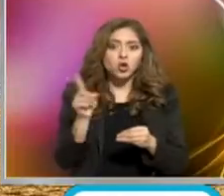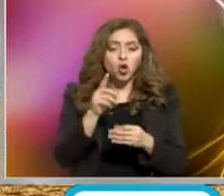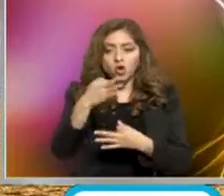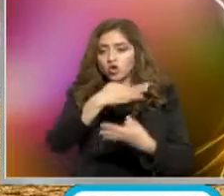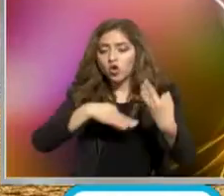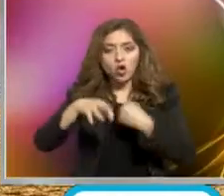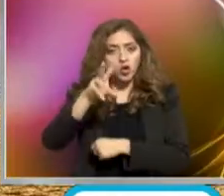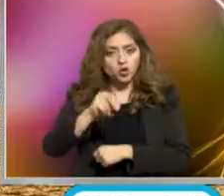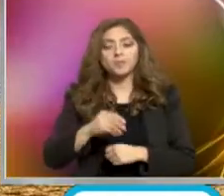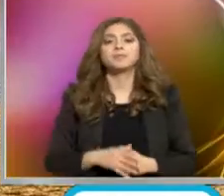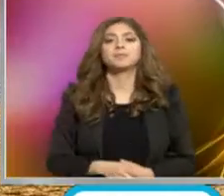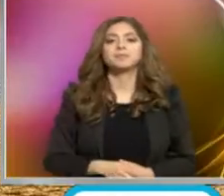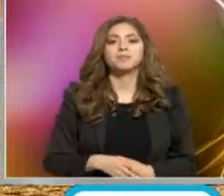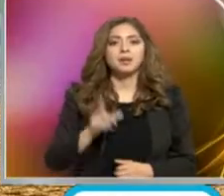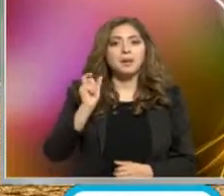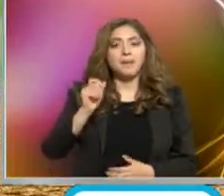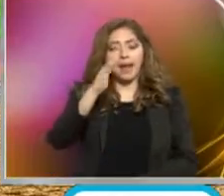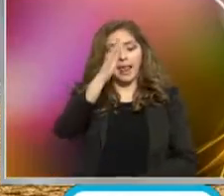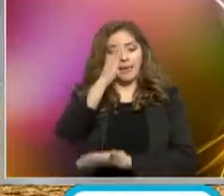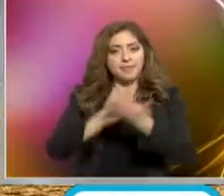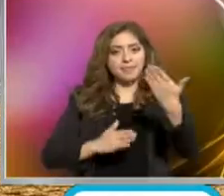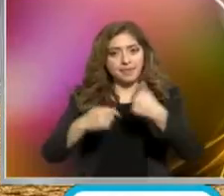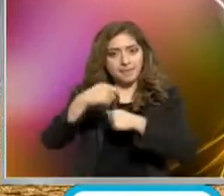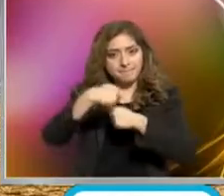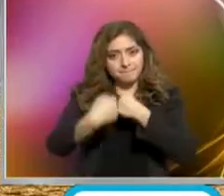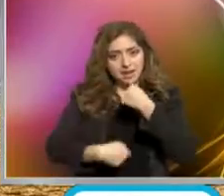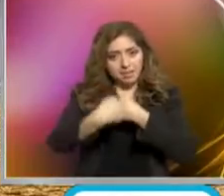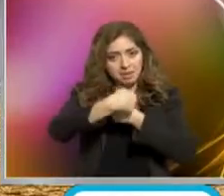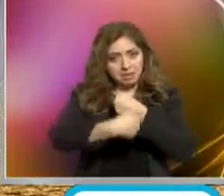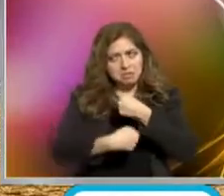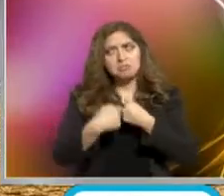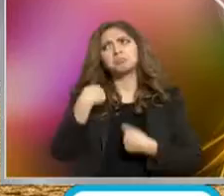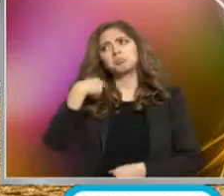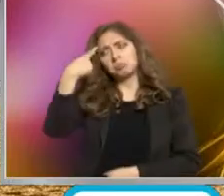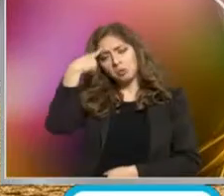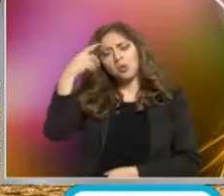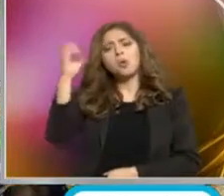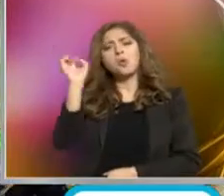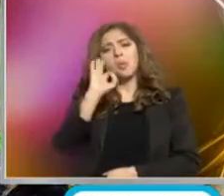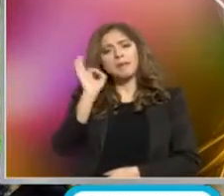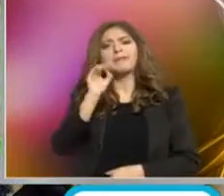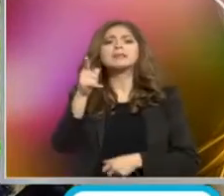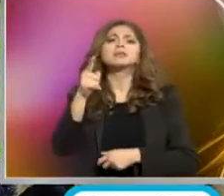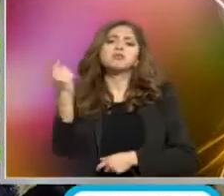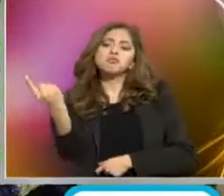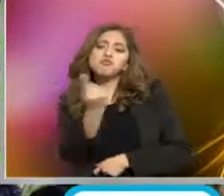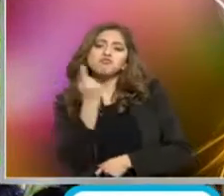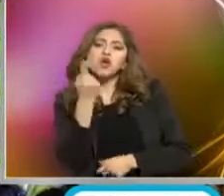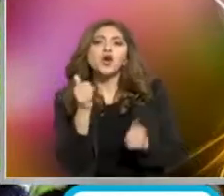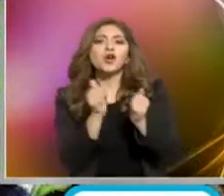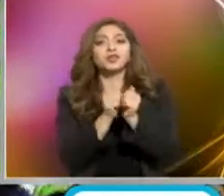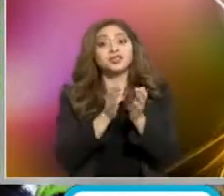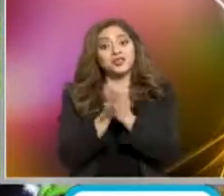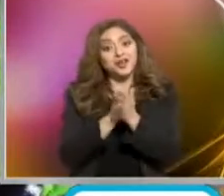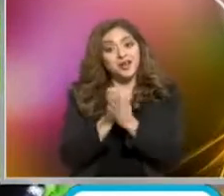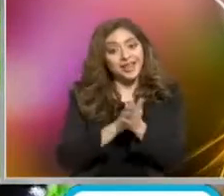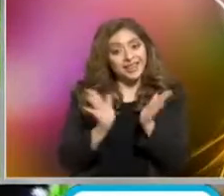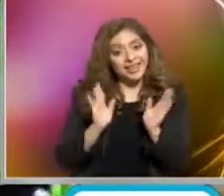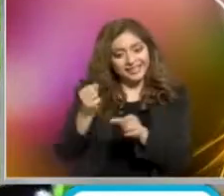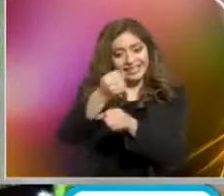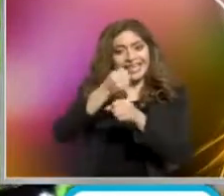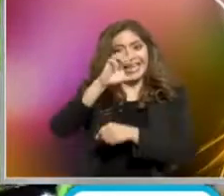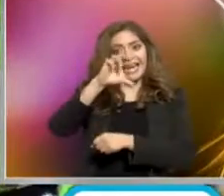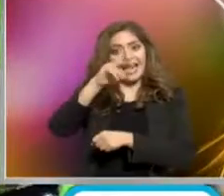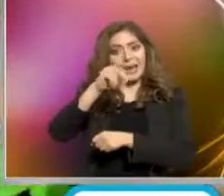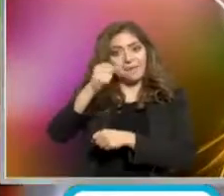porción de sería plátanos. medio, entonces. Medio plátano. Un licuadito de Un plátano licuadito con un chocolate. poquito de chocolate. ¿No? Exactamente. Cremita batida arriba. No, no es No, no,